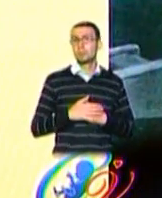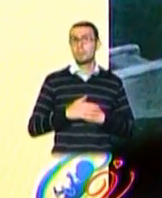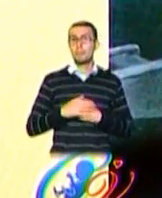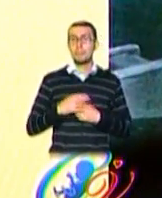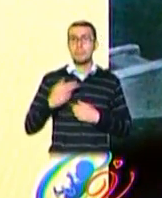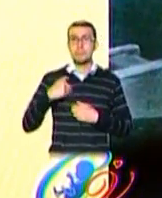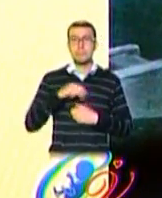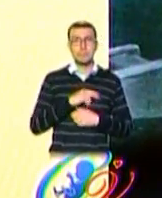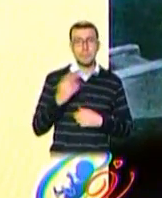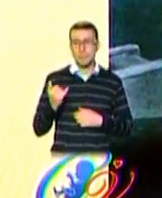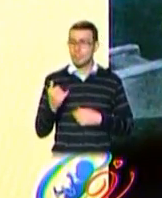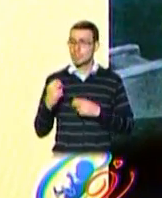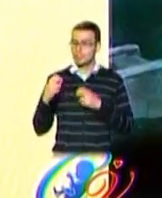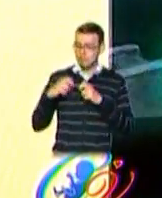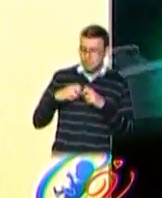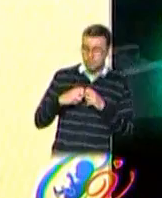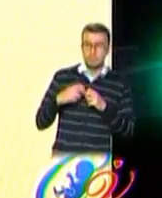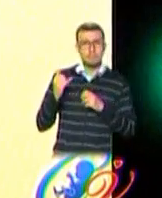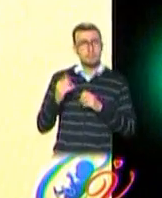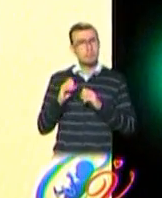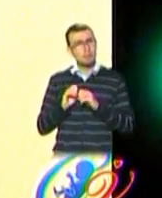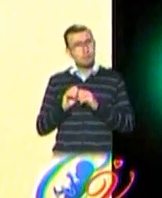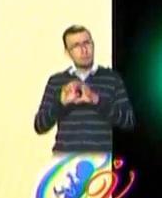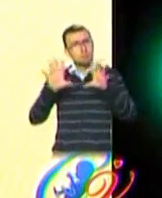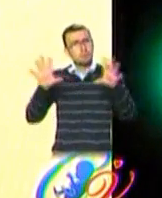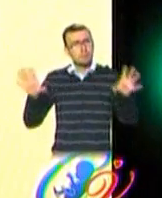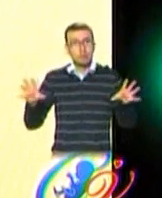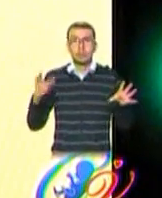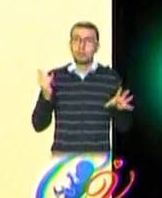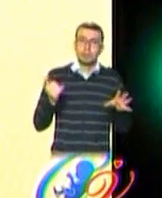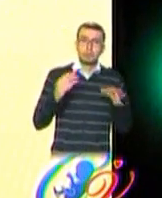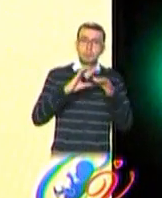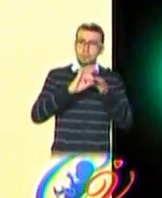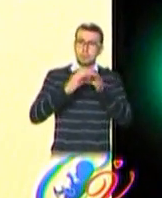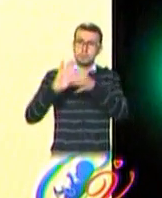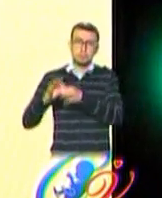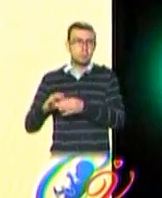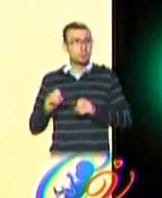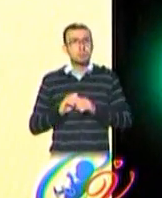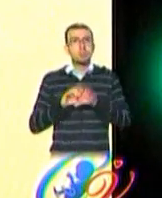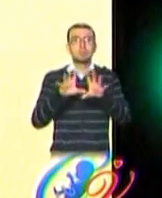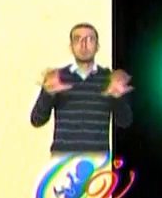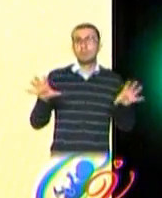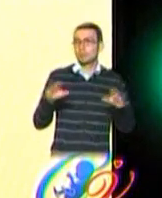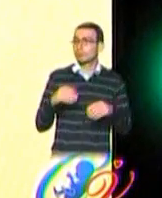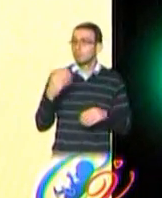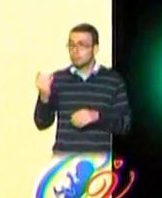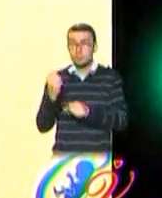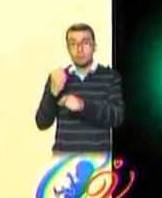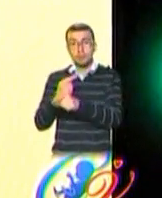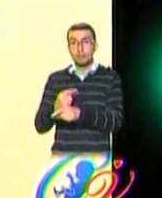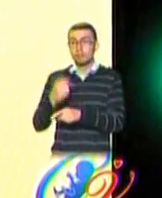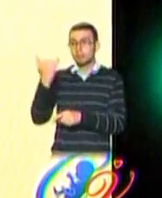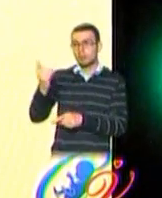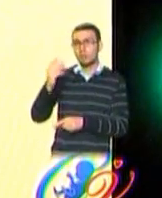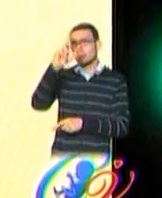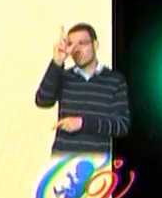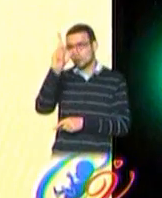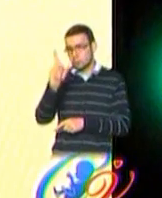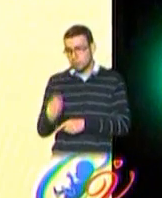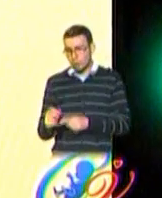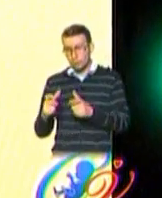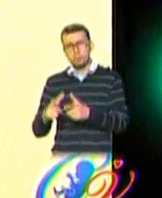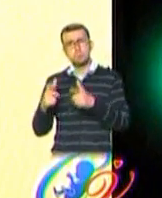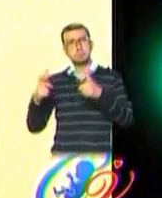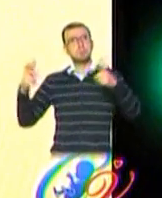radioactividad, energía liberada en cadena, y esto es el resultado de la bomba atómica. Esto sobra explicarlo, lo conocemos,